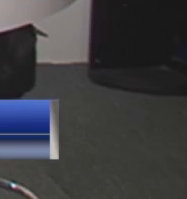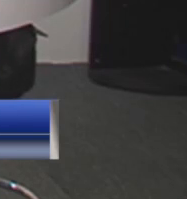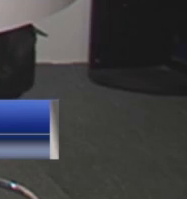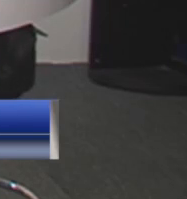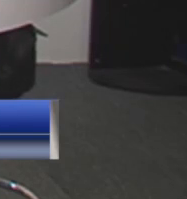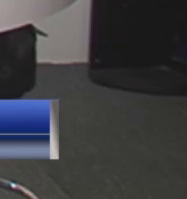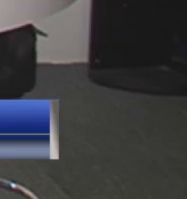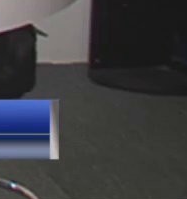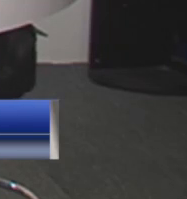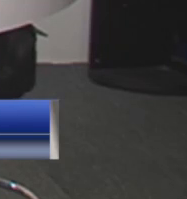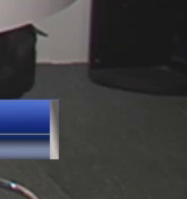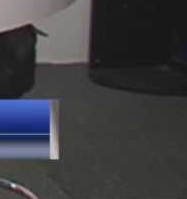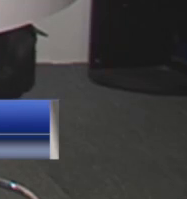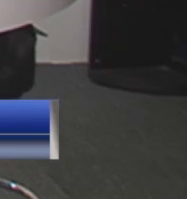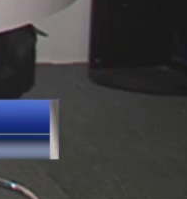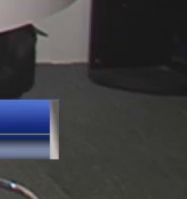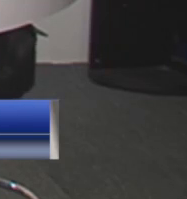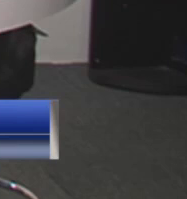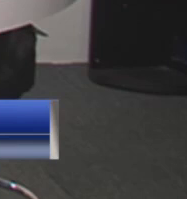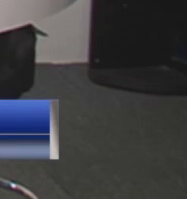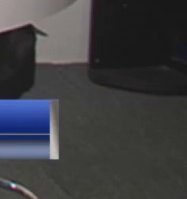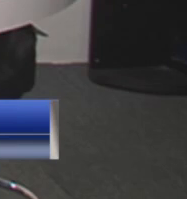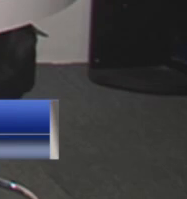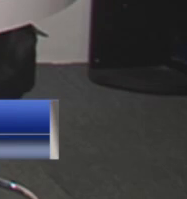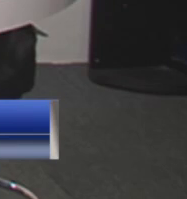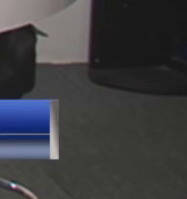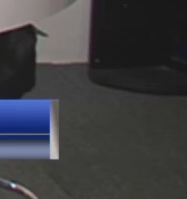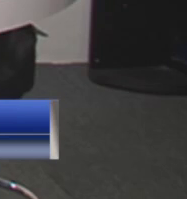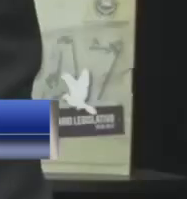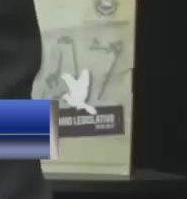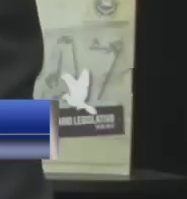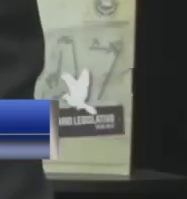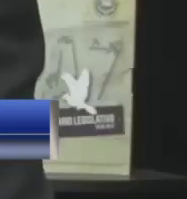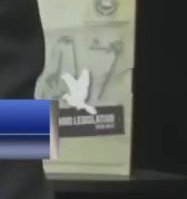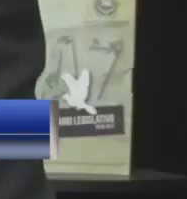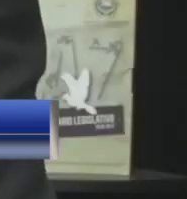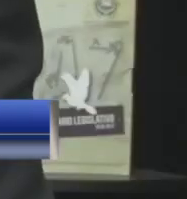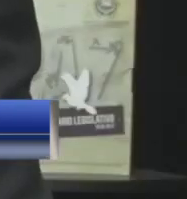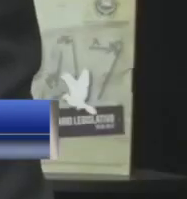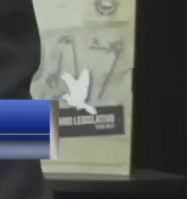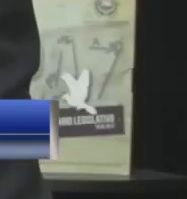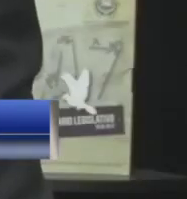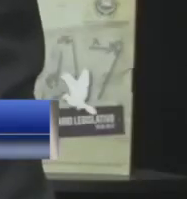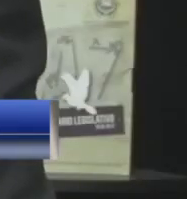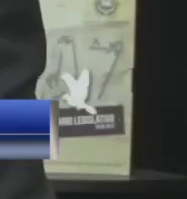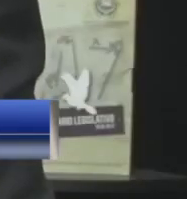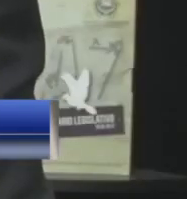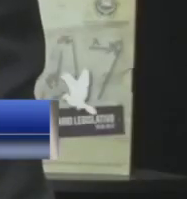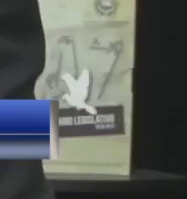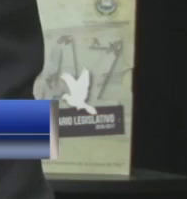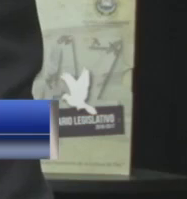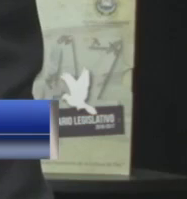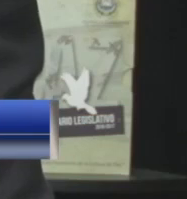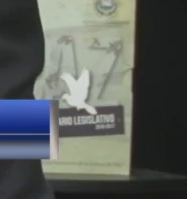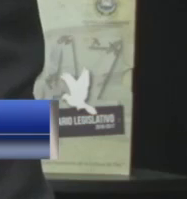personajes con mensajes de odio. Creo que la sociedad no, en este momento no está para